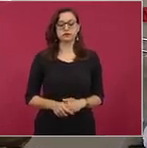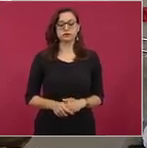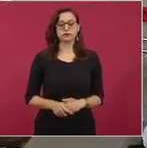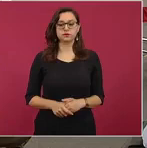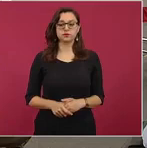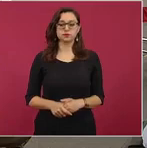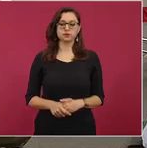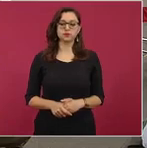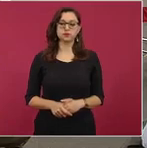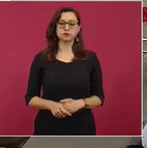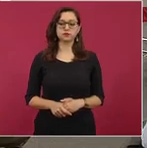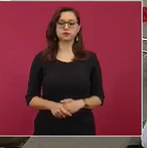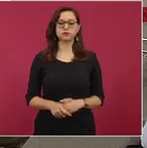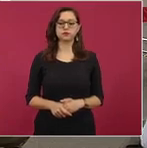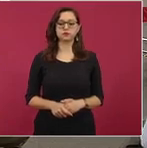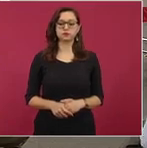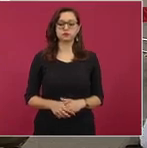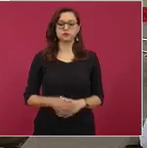Gracias.